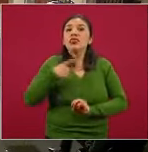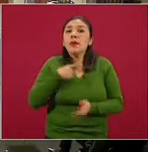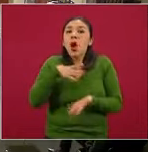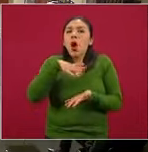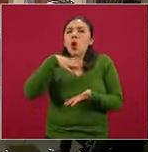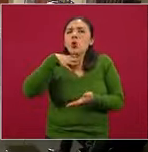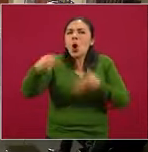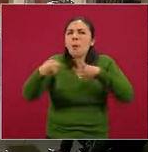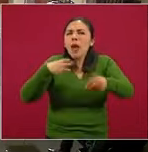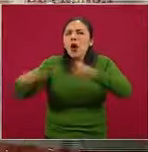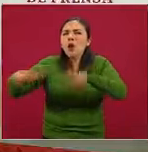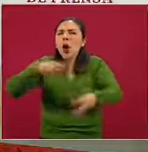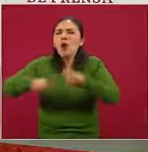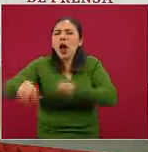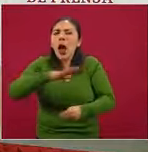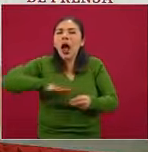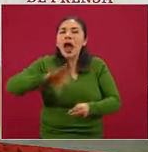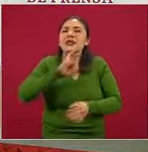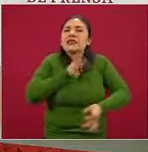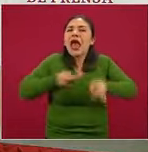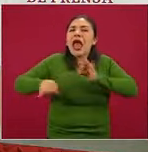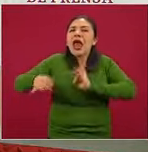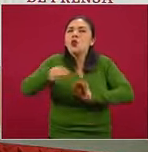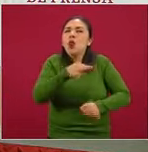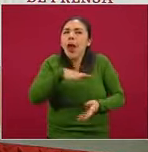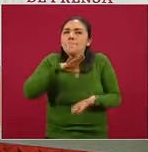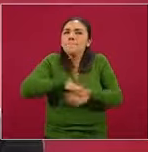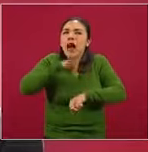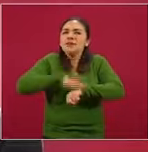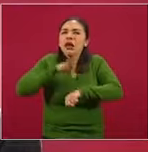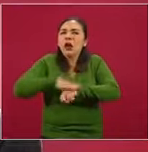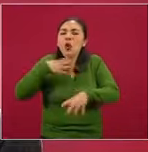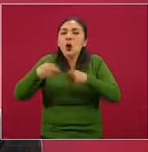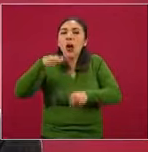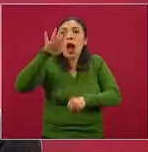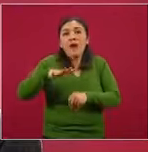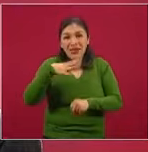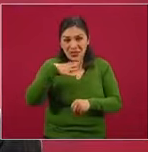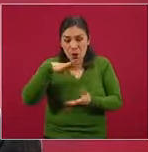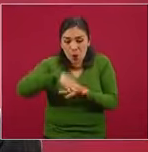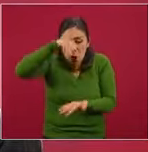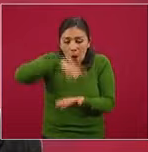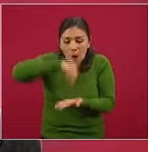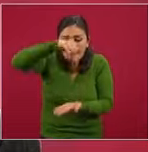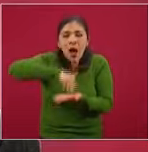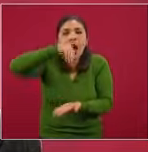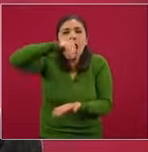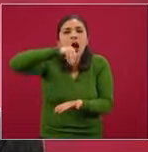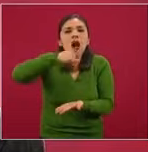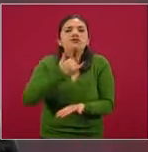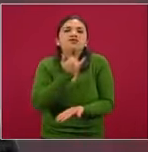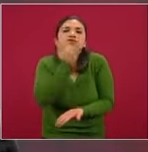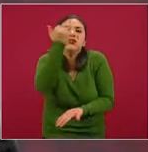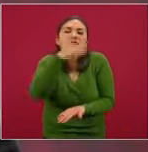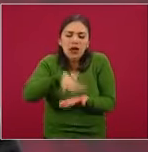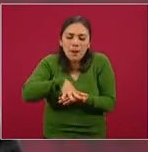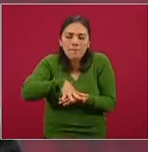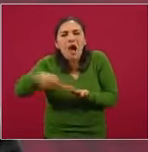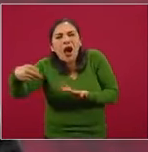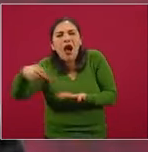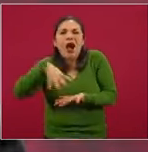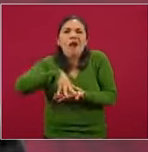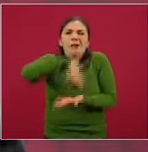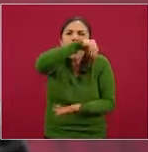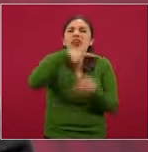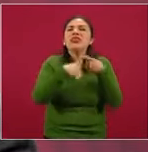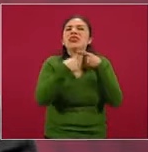copias sucesivas del mismo virus. Pero de repente estas copias se equivocan y son copias distintas al original.